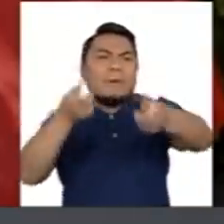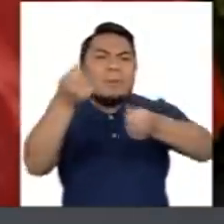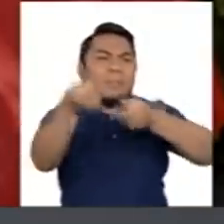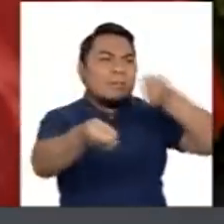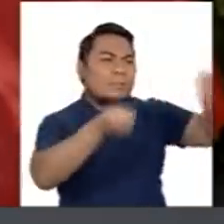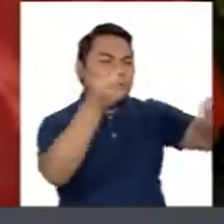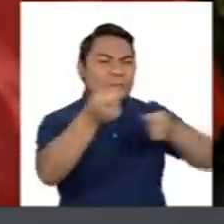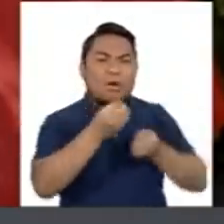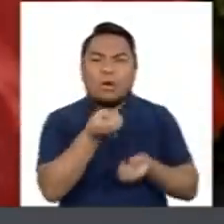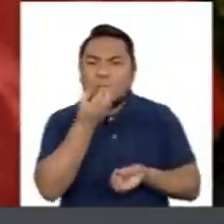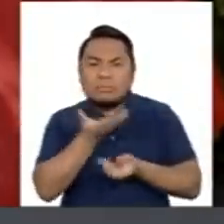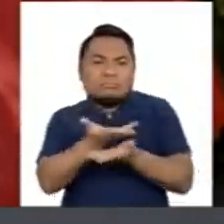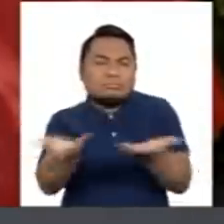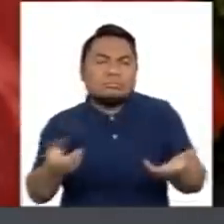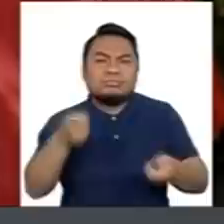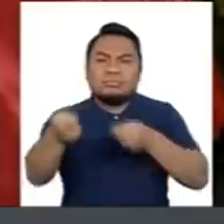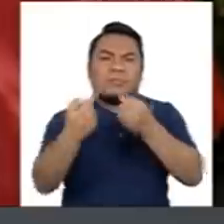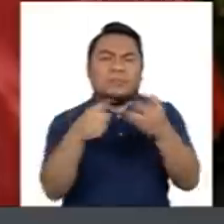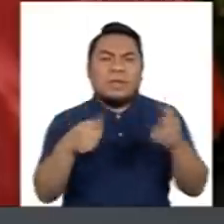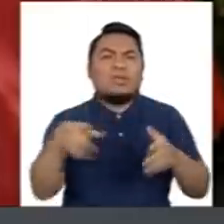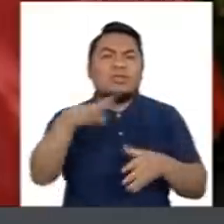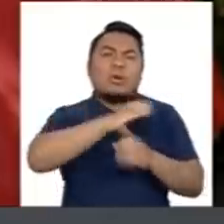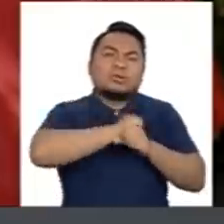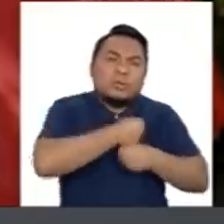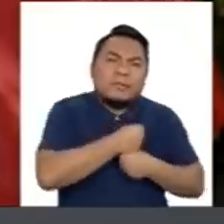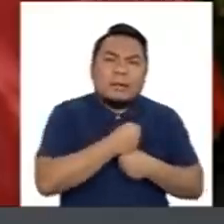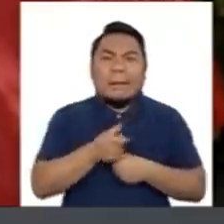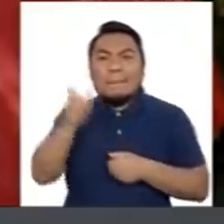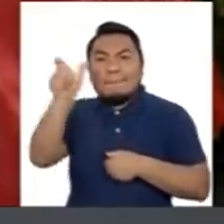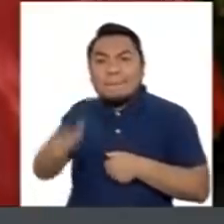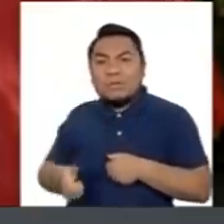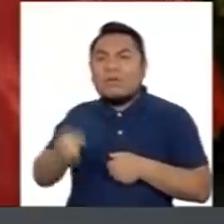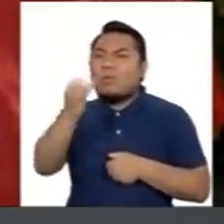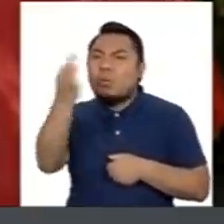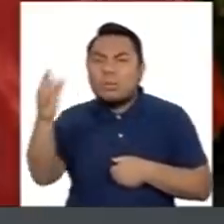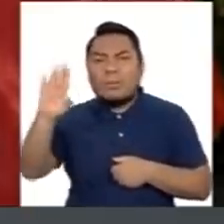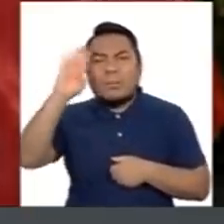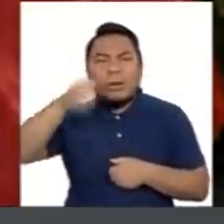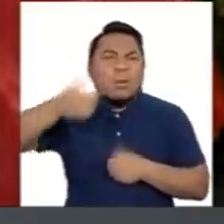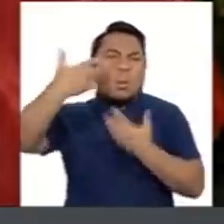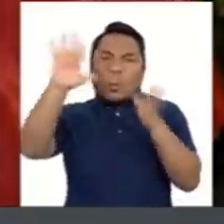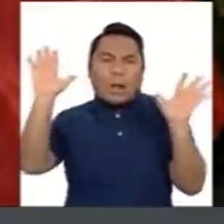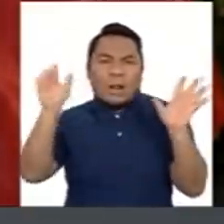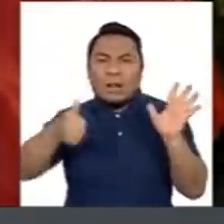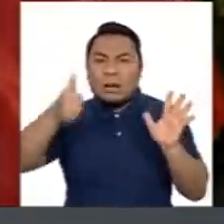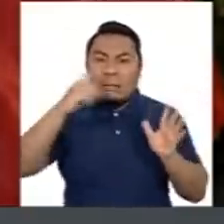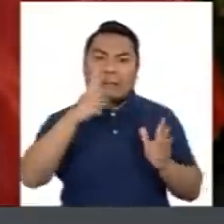del Estado cuando todos los peruanos estamos sufriendo. Y por eso también me sumo